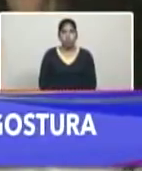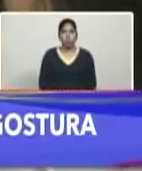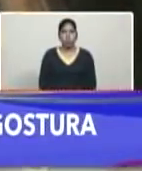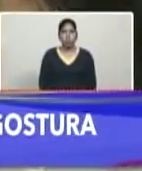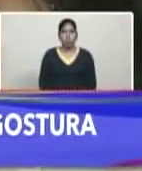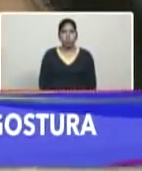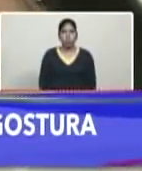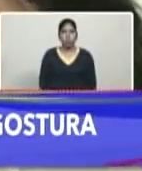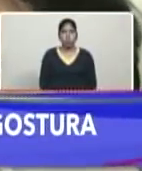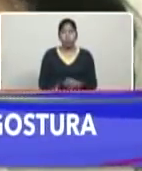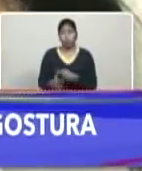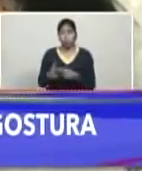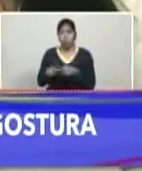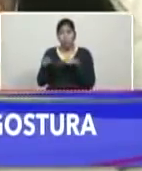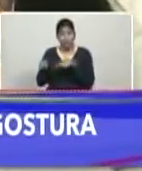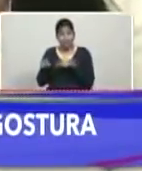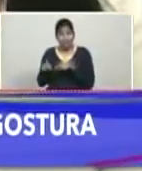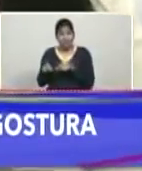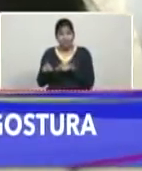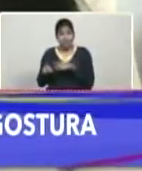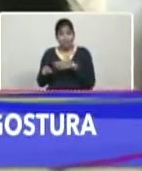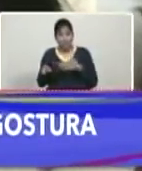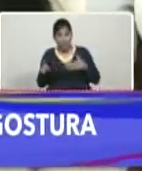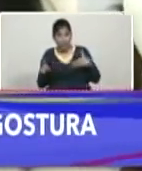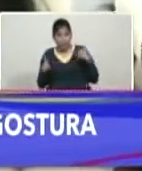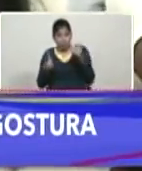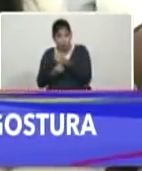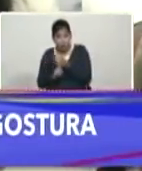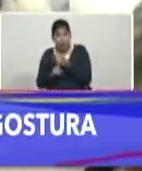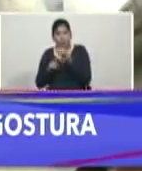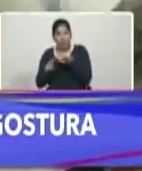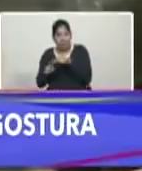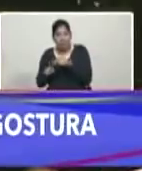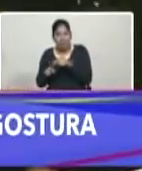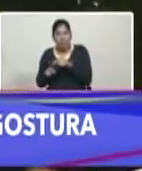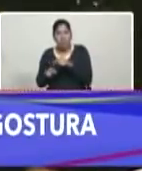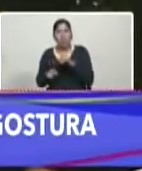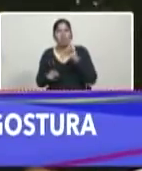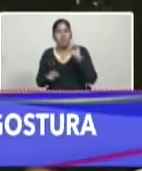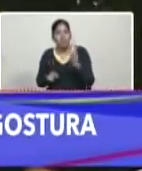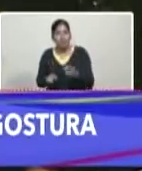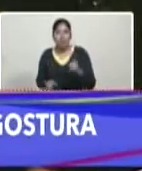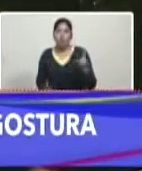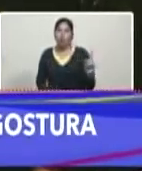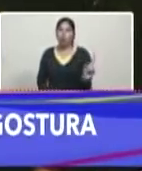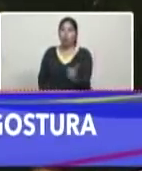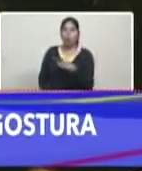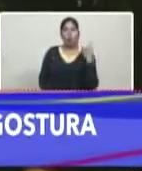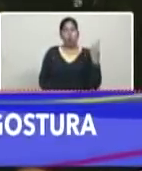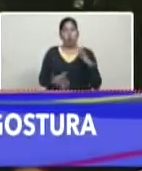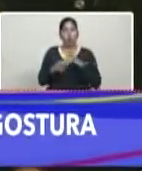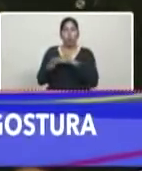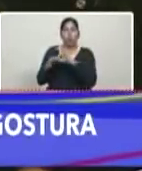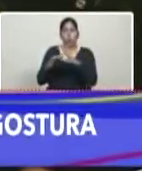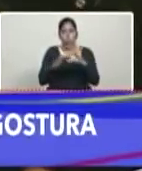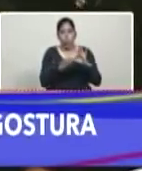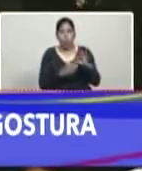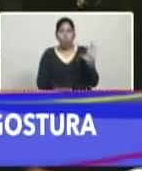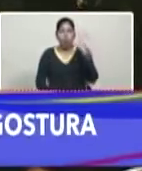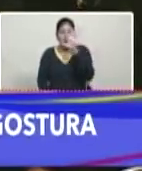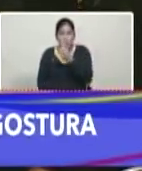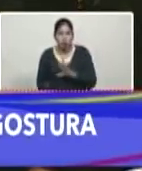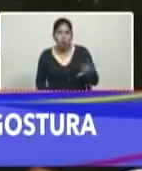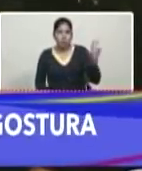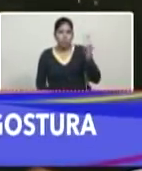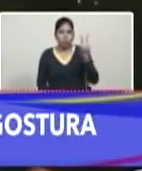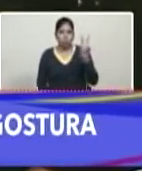Y para eso nosotros necesitamos una poderosa unión nacional, una